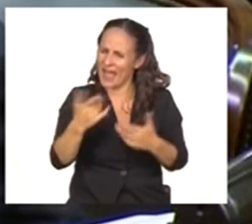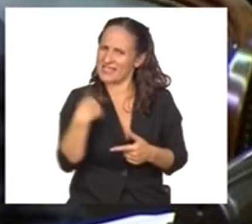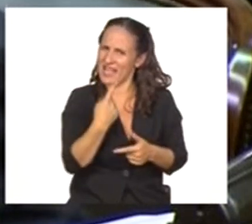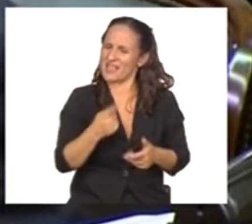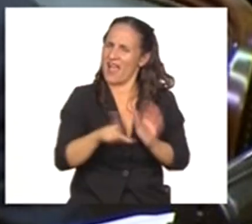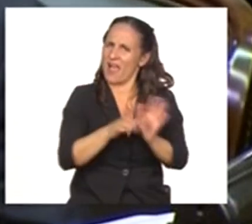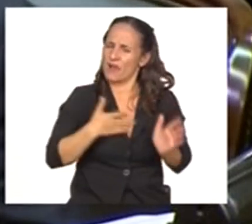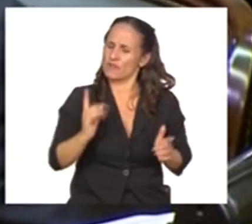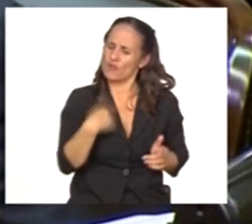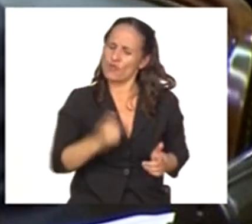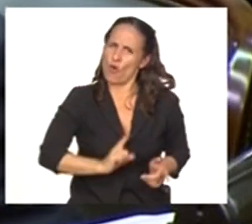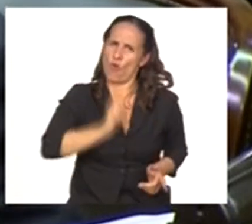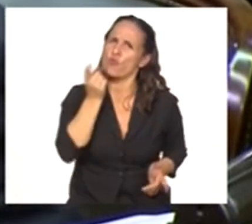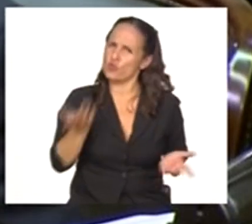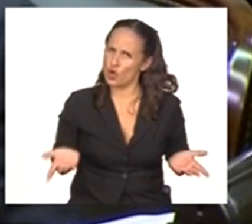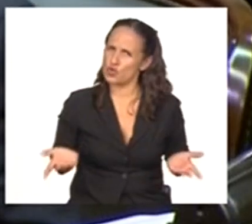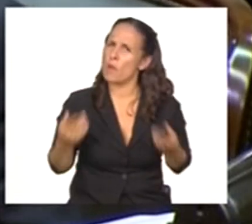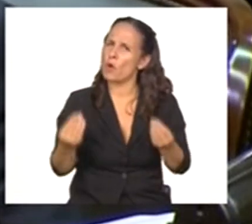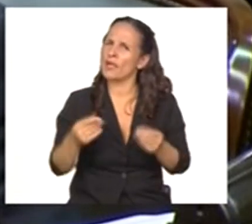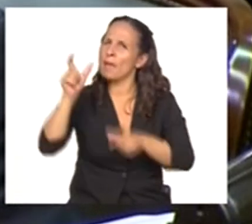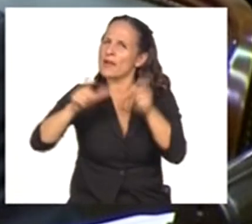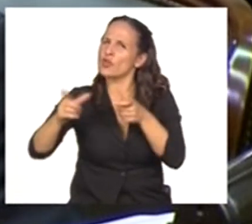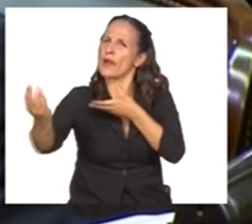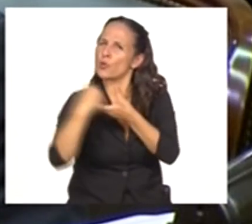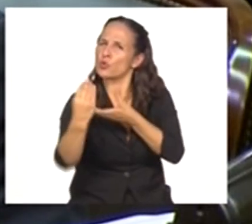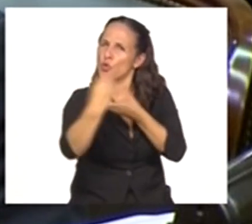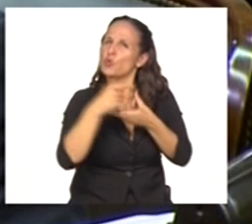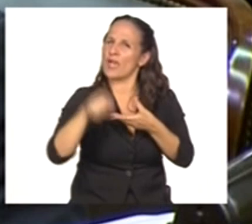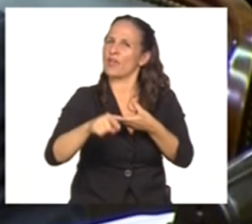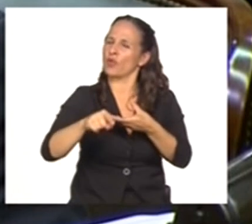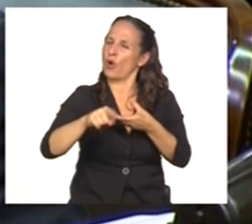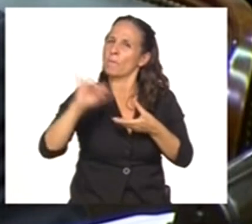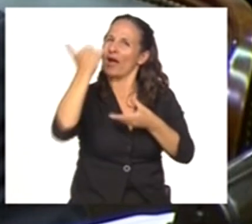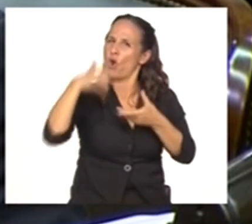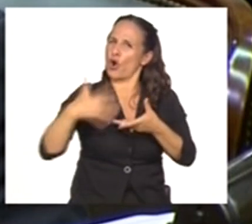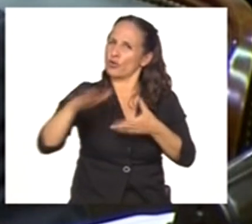sumamente orgullosos porque decidimos que la inclusión era el camino.